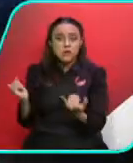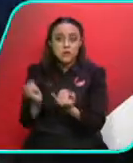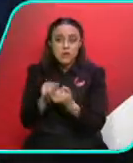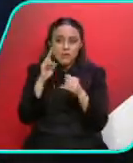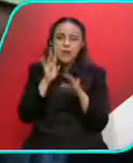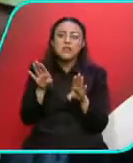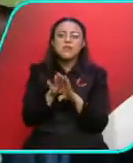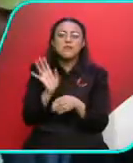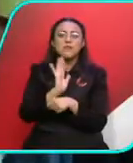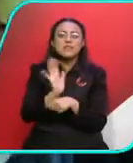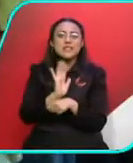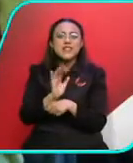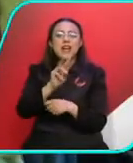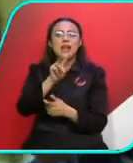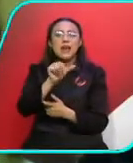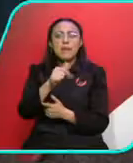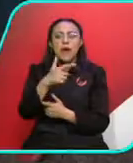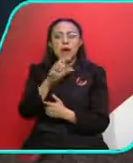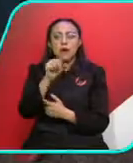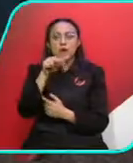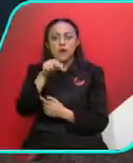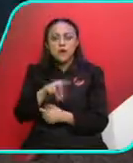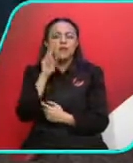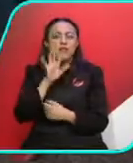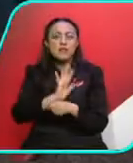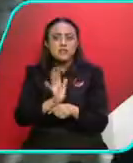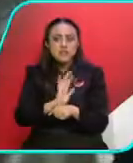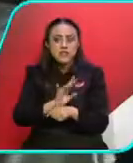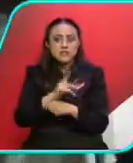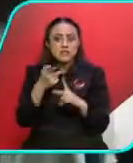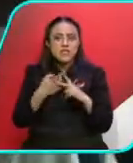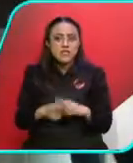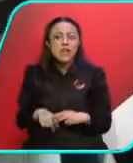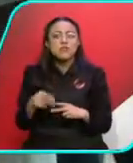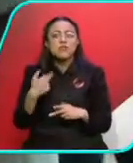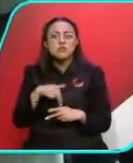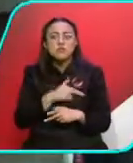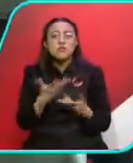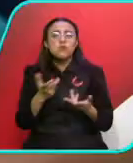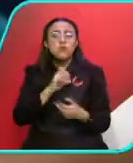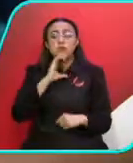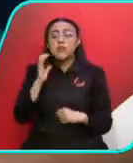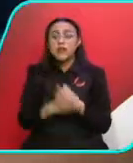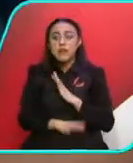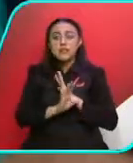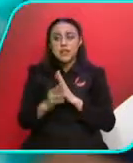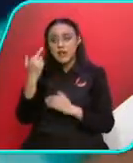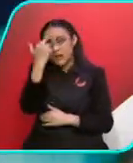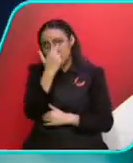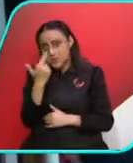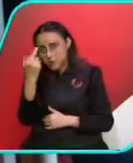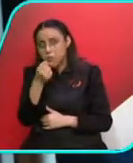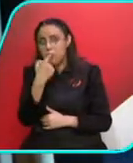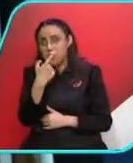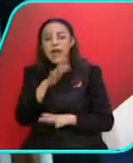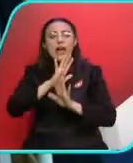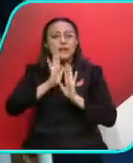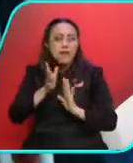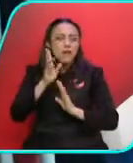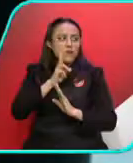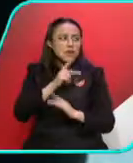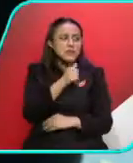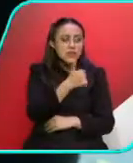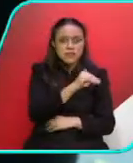entretenimiento con el cinevagón. Esta función de cine regularmente la pasamos ya cuando se termina toda la consulta médica. Aproximadamente